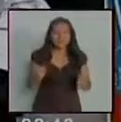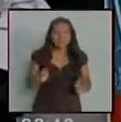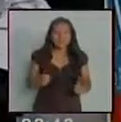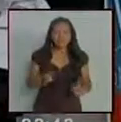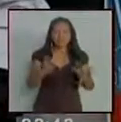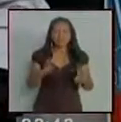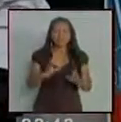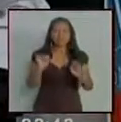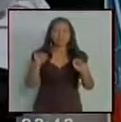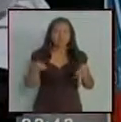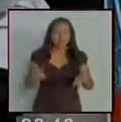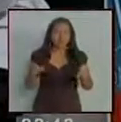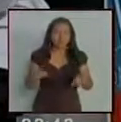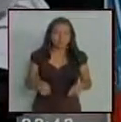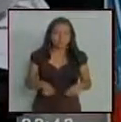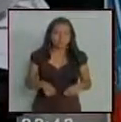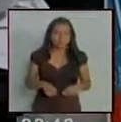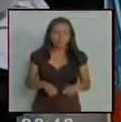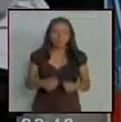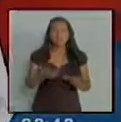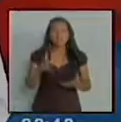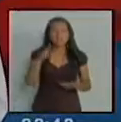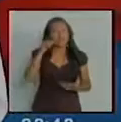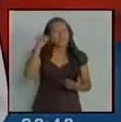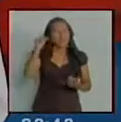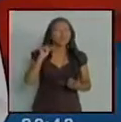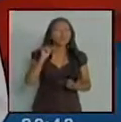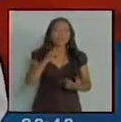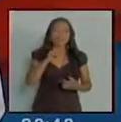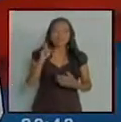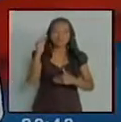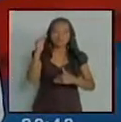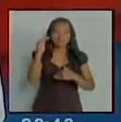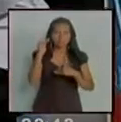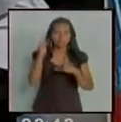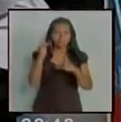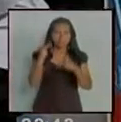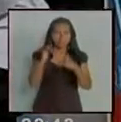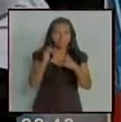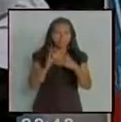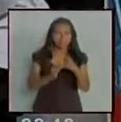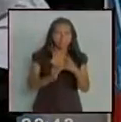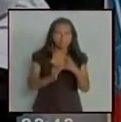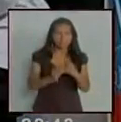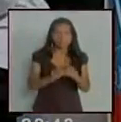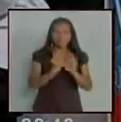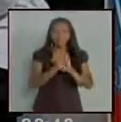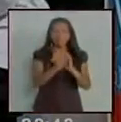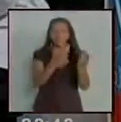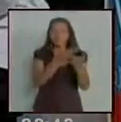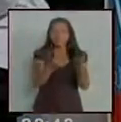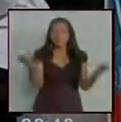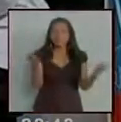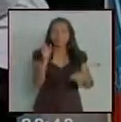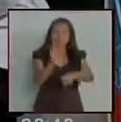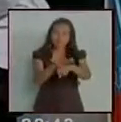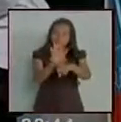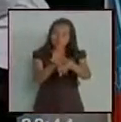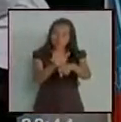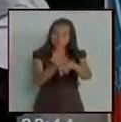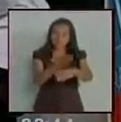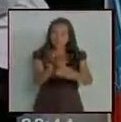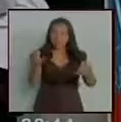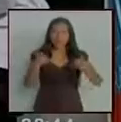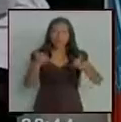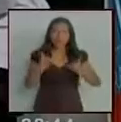nos va gastando en el cuerpito, pues también la audición va bajando. Y eso incluye a aquellos muchachitos de hoy que los viernes y